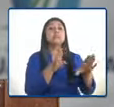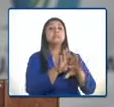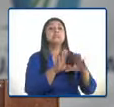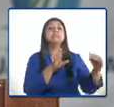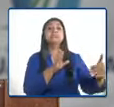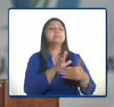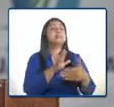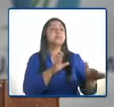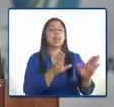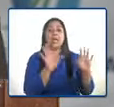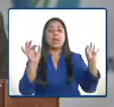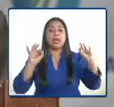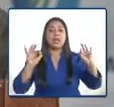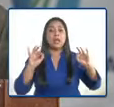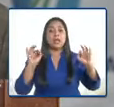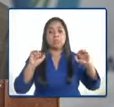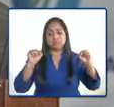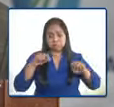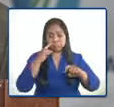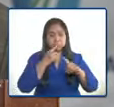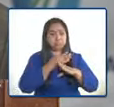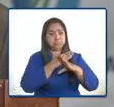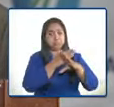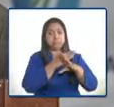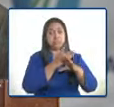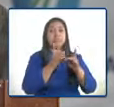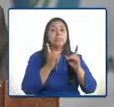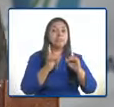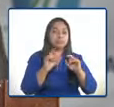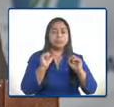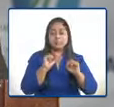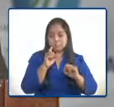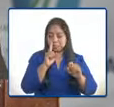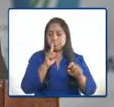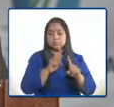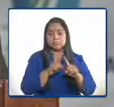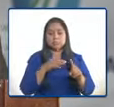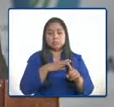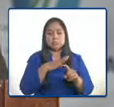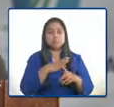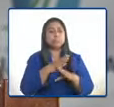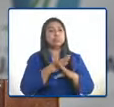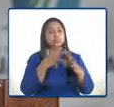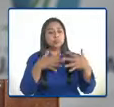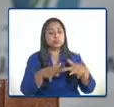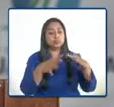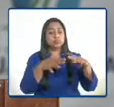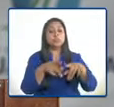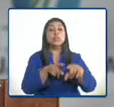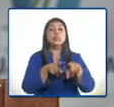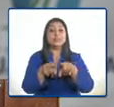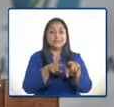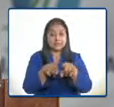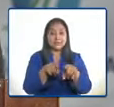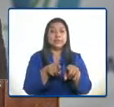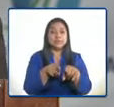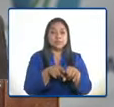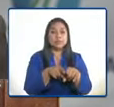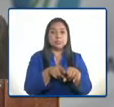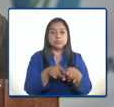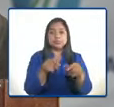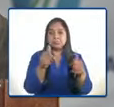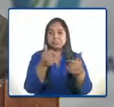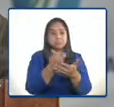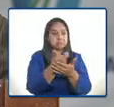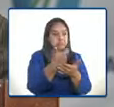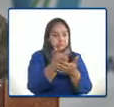nadie sale, y es un puerto protegido. Podemos tener un puerto competitivo, buenas tarifas,